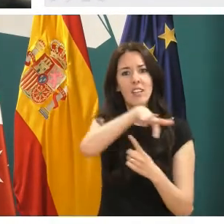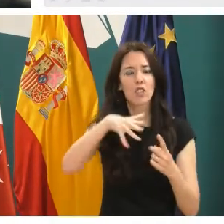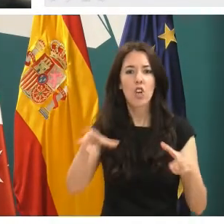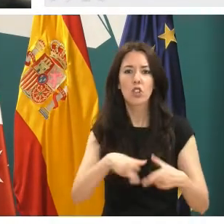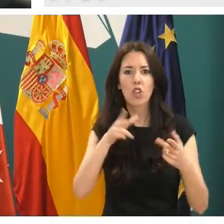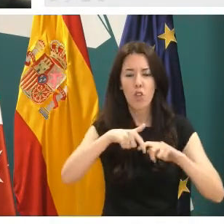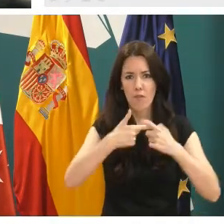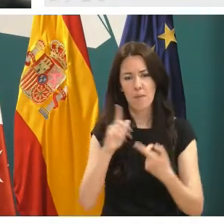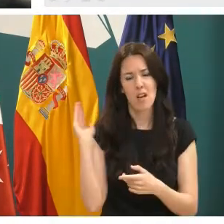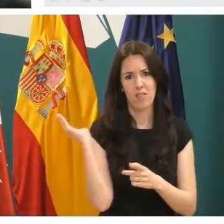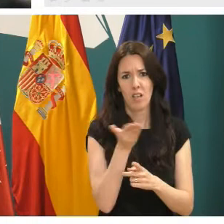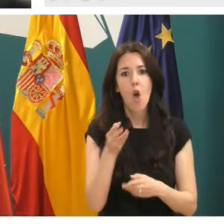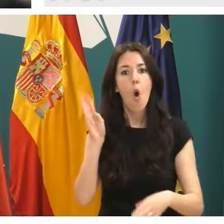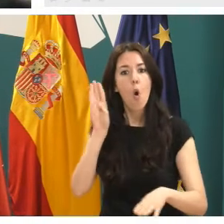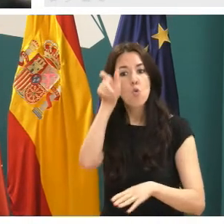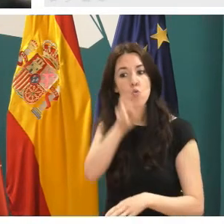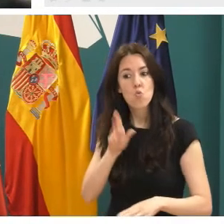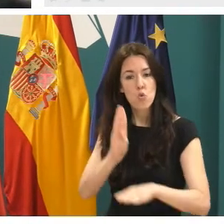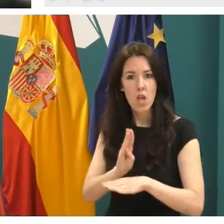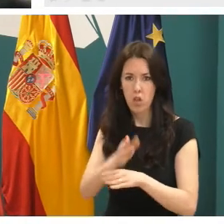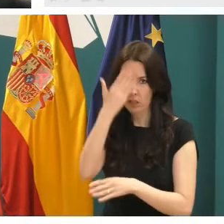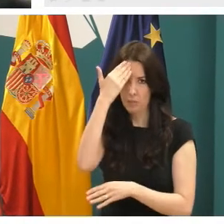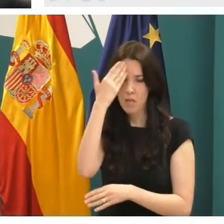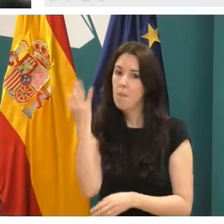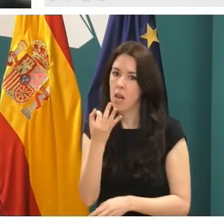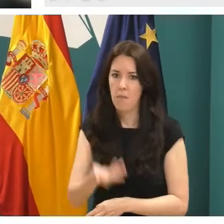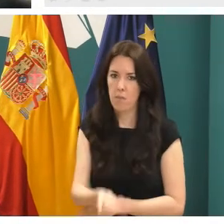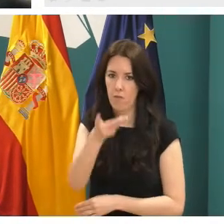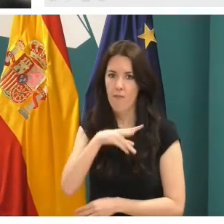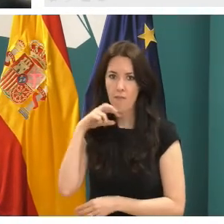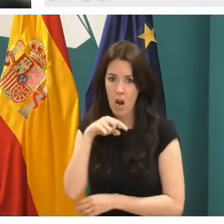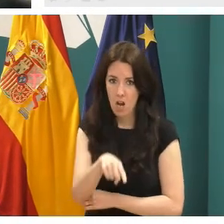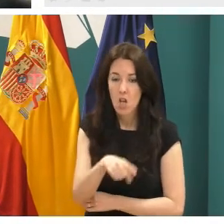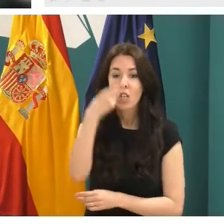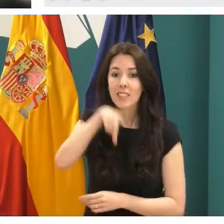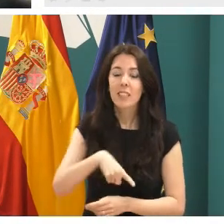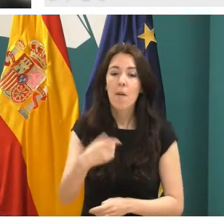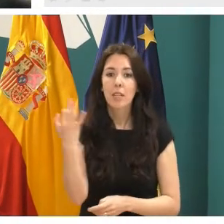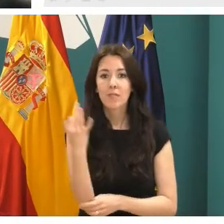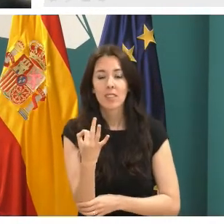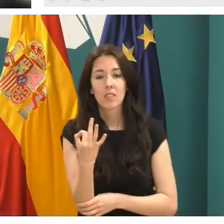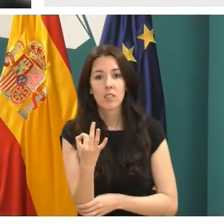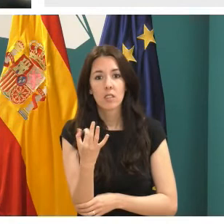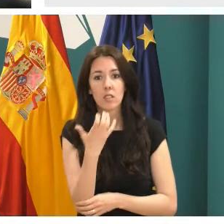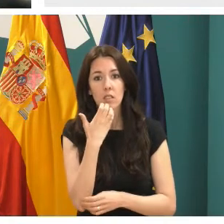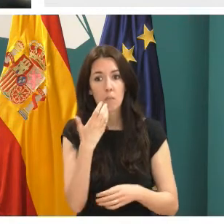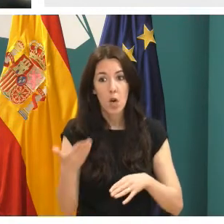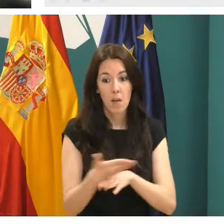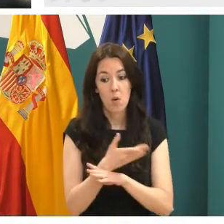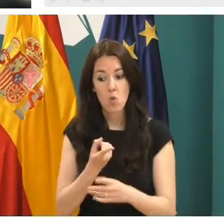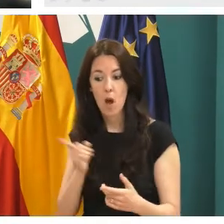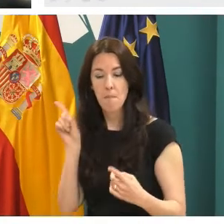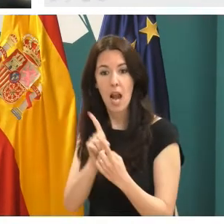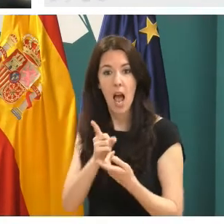muy afectado, los cuidadores principales, algo que no hay que perder de vista y tenemos que tener en cuenta, antes de diseñar una intervención,